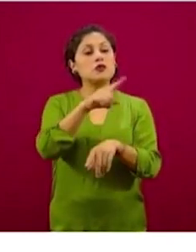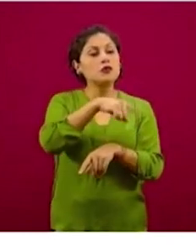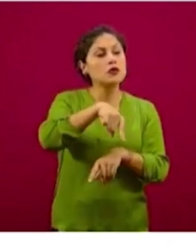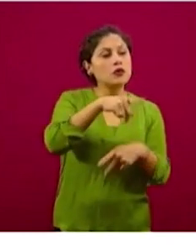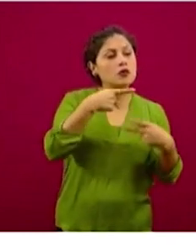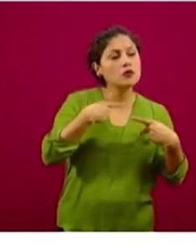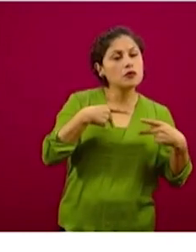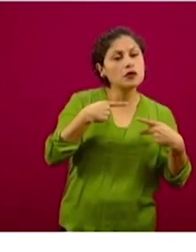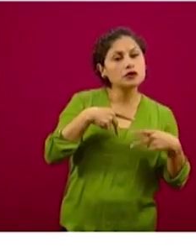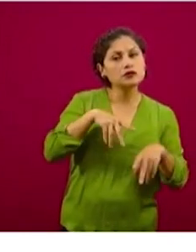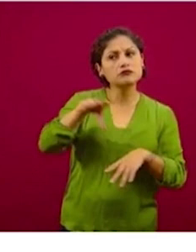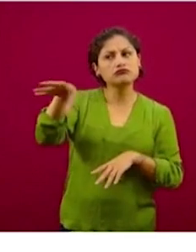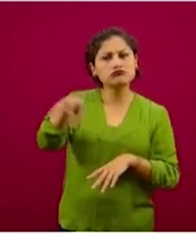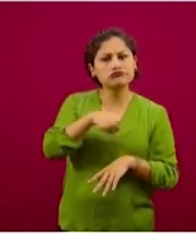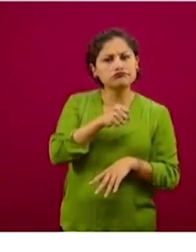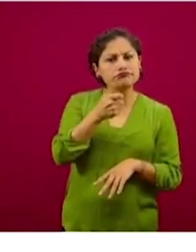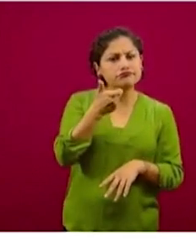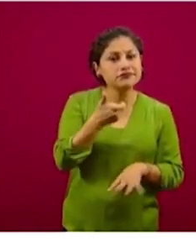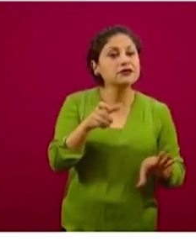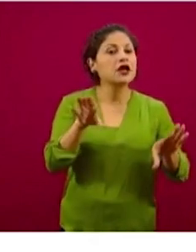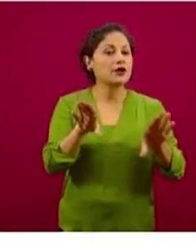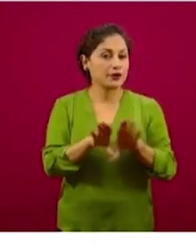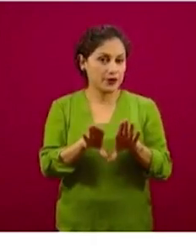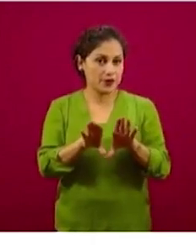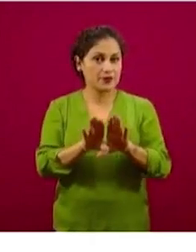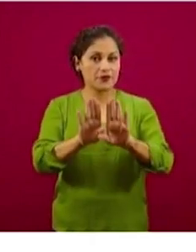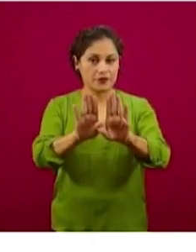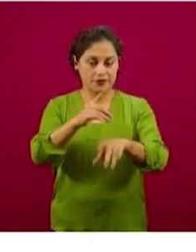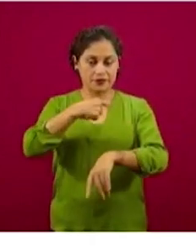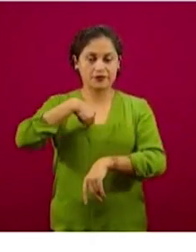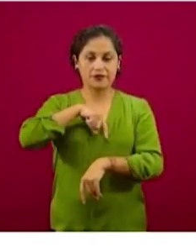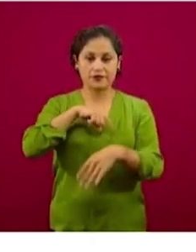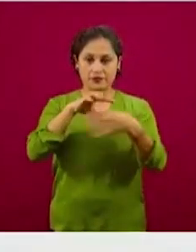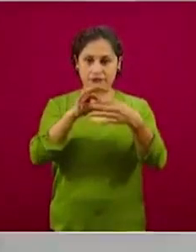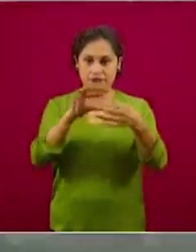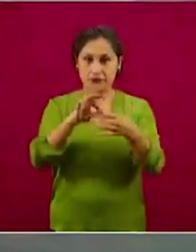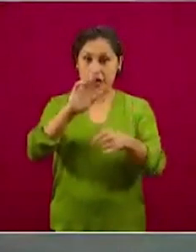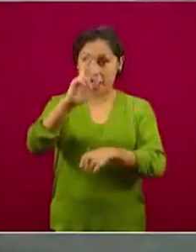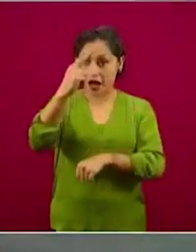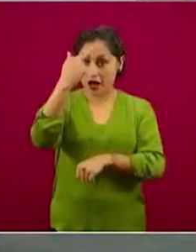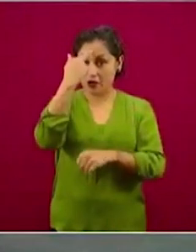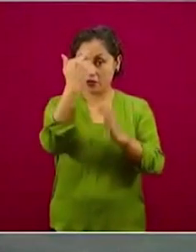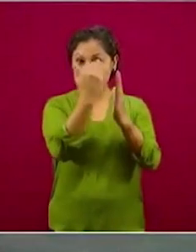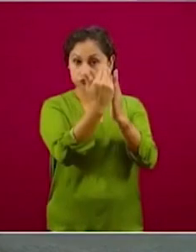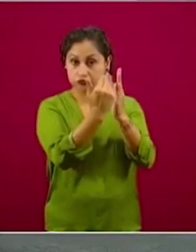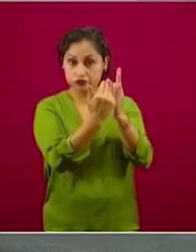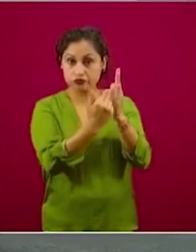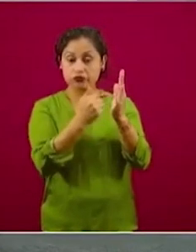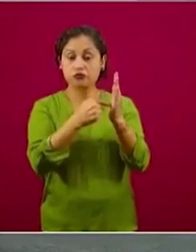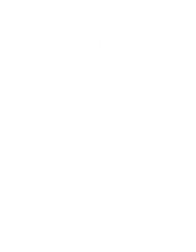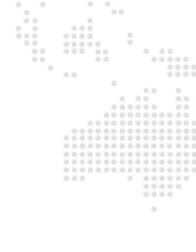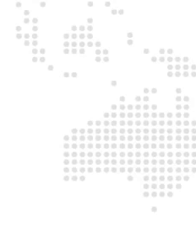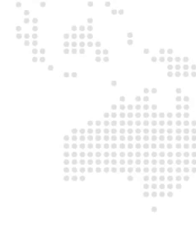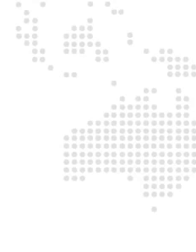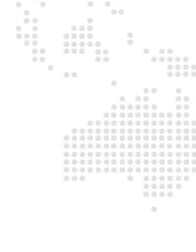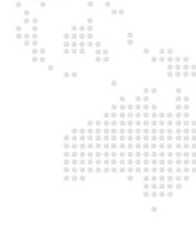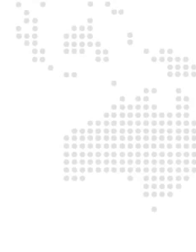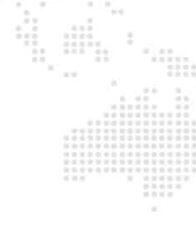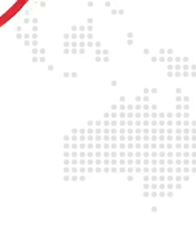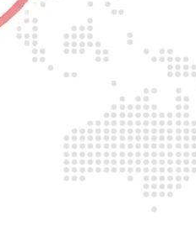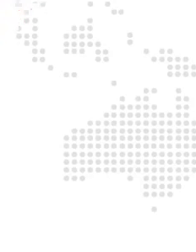esa distribución de manera sana, respetando las medidas de sana distancia.